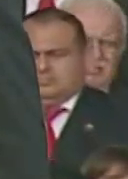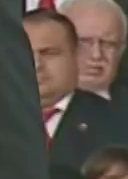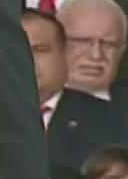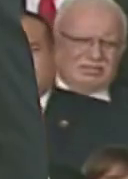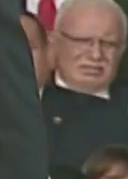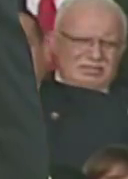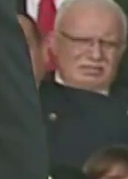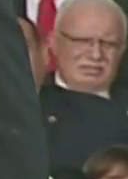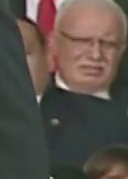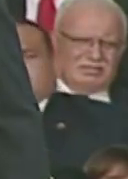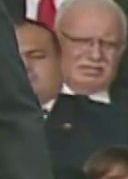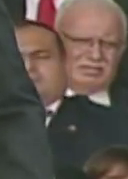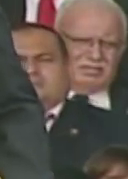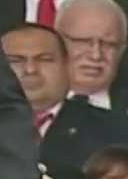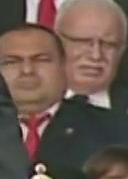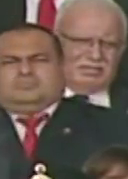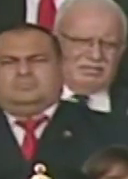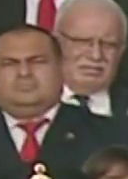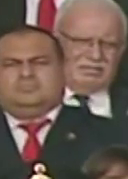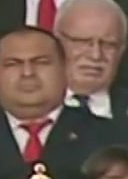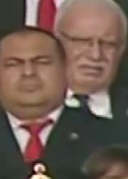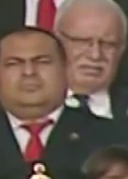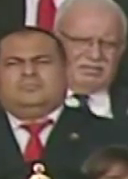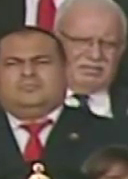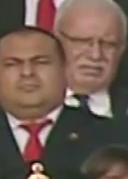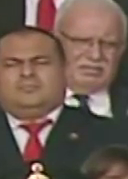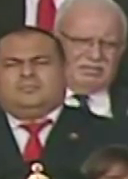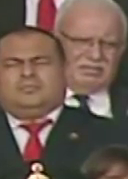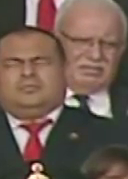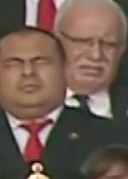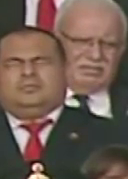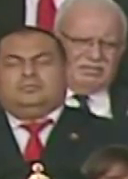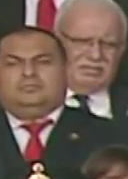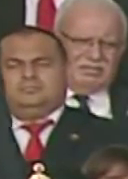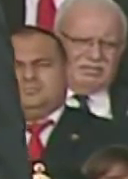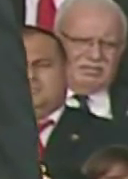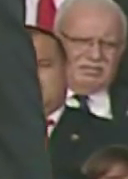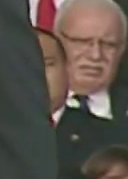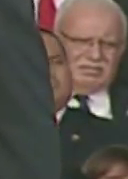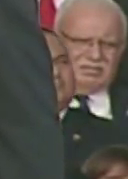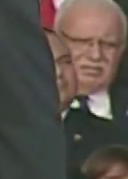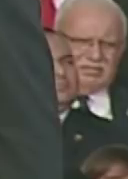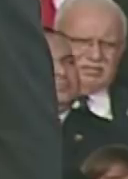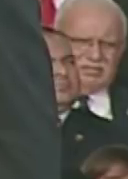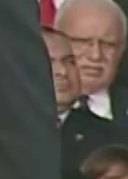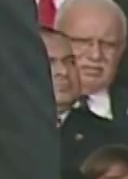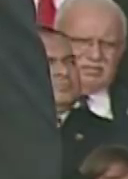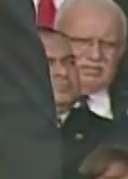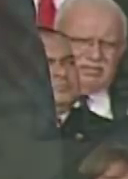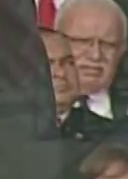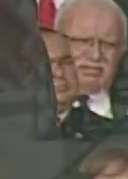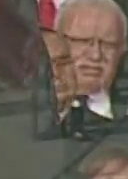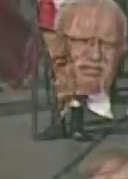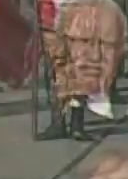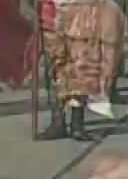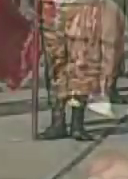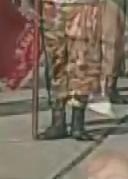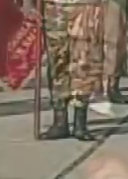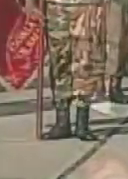como humilde ciudadano de este país, como presidente pueblo, como presidente